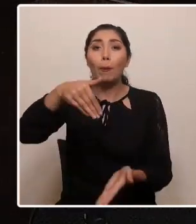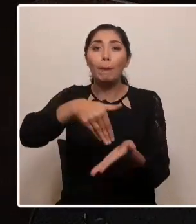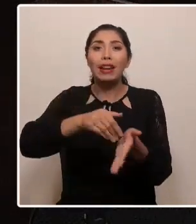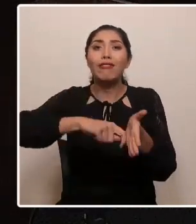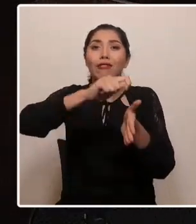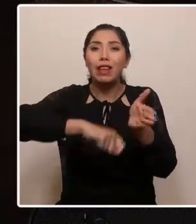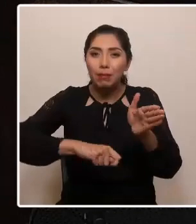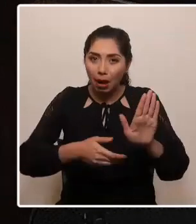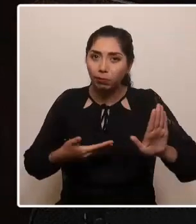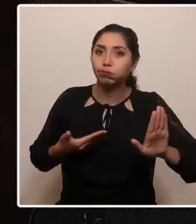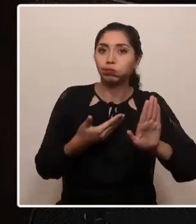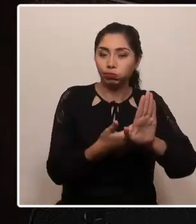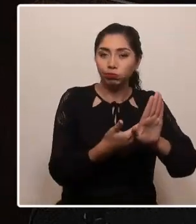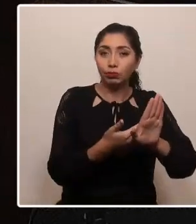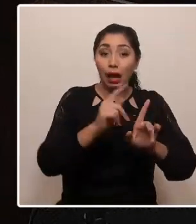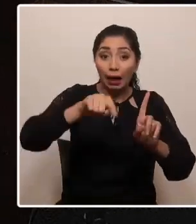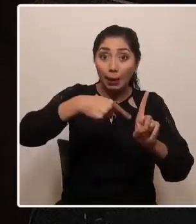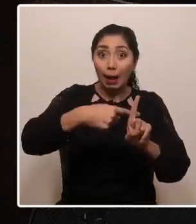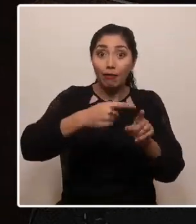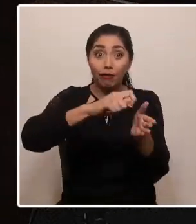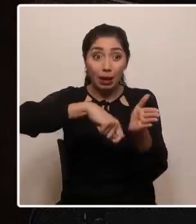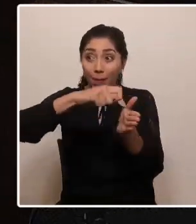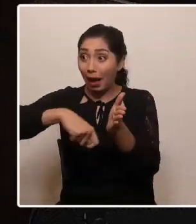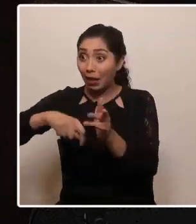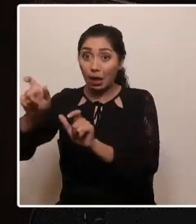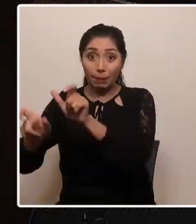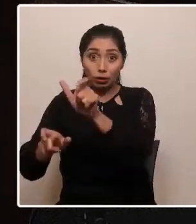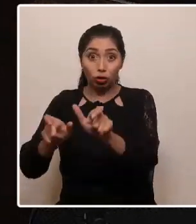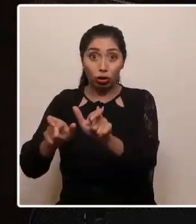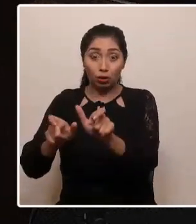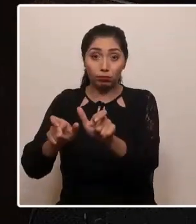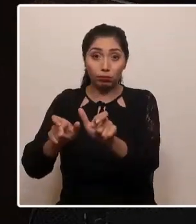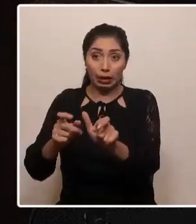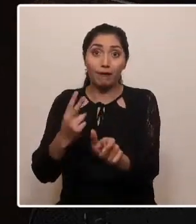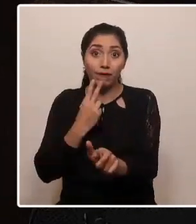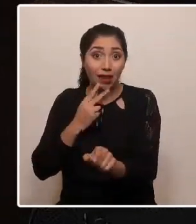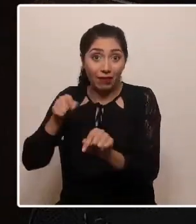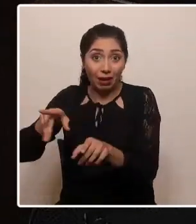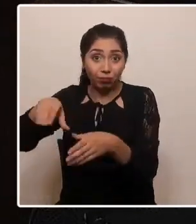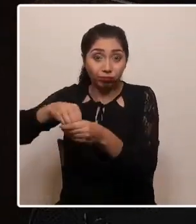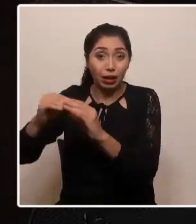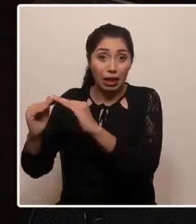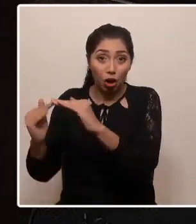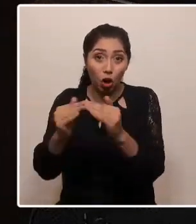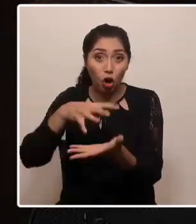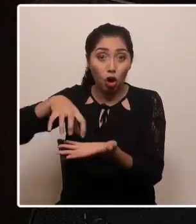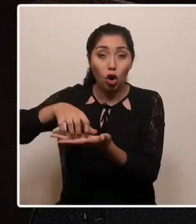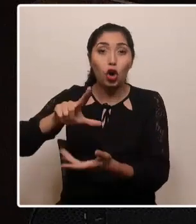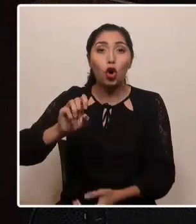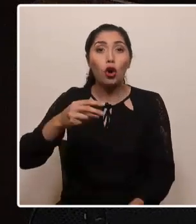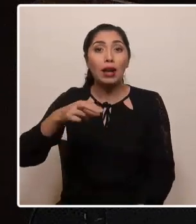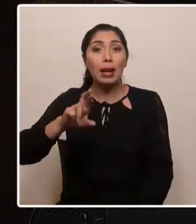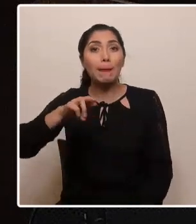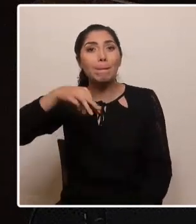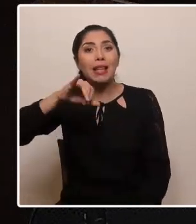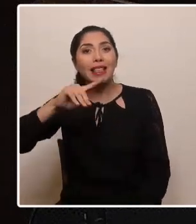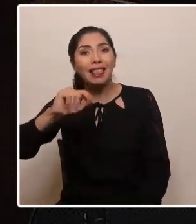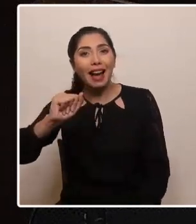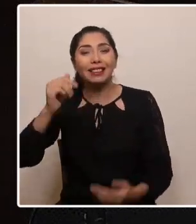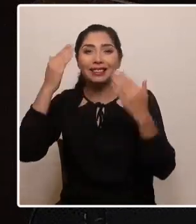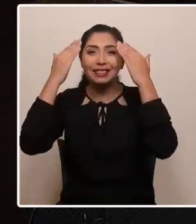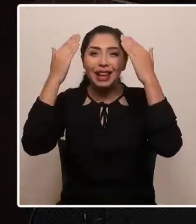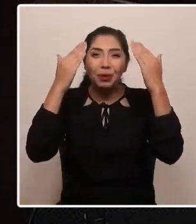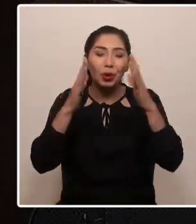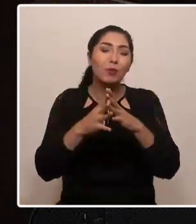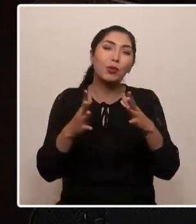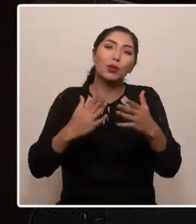que además de ser firmada por quienes la entregan, que son pobladores y pobladoras de Loermida, a quienes saludo con mucho amor,